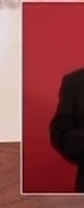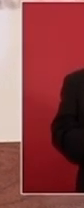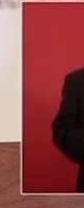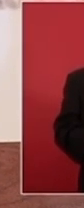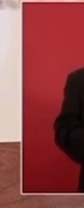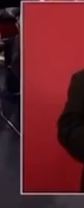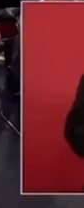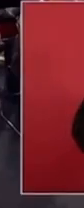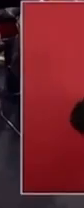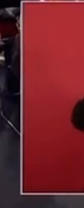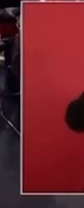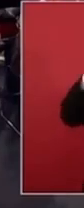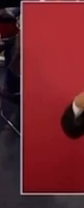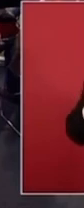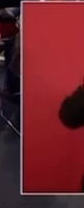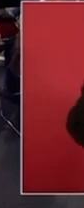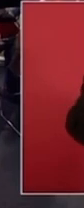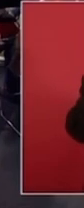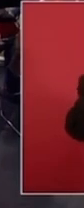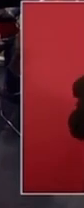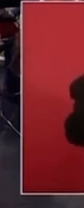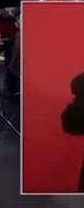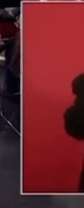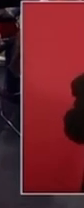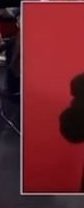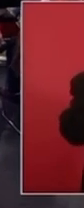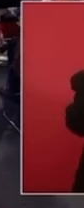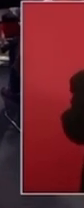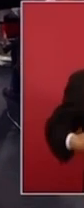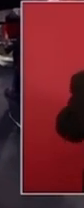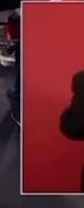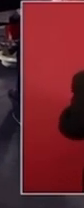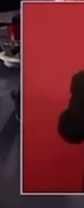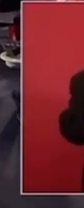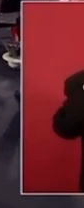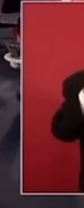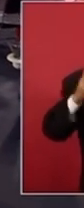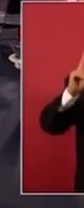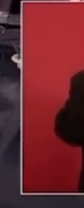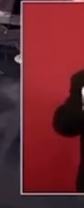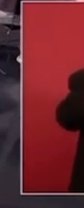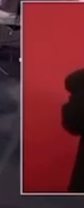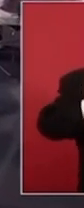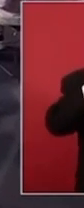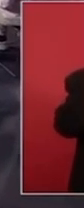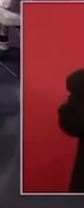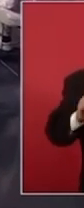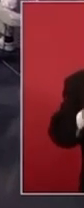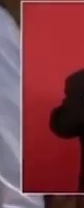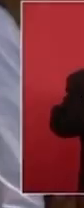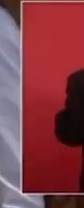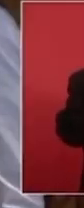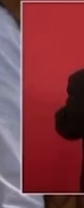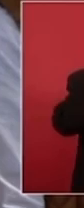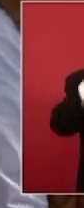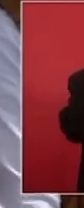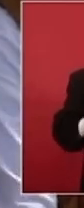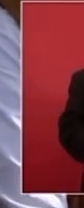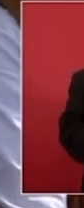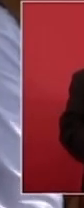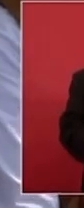Hace 15 días, prácticamente, porque le hizo usted directamente la petición a la observación del presidente Biden en la llamada que tuvieron. ¿Buscará algún contacto para tener una respuesta directa de si ya hay algún cambio en esa postura?